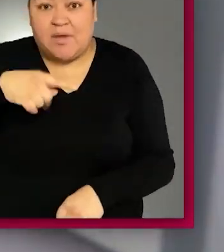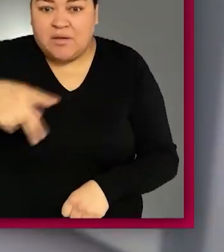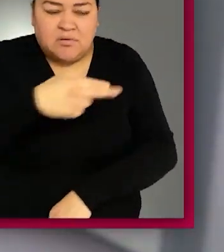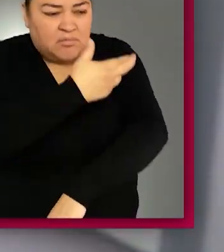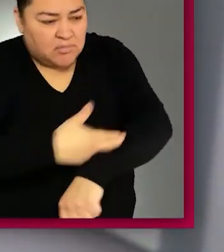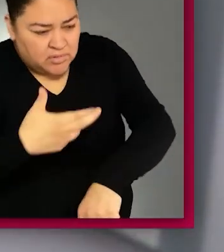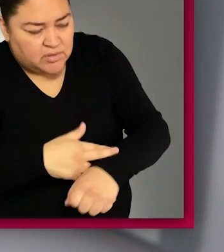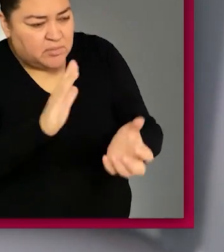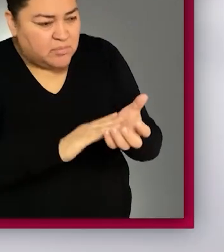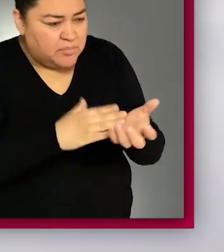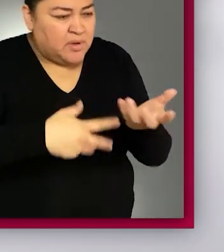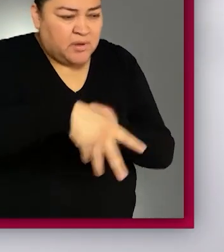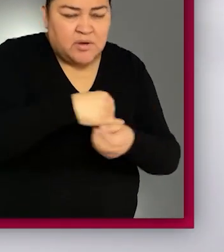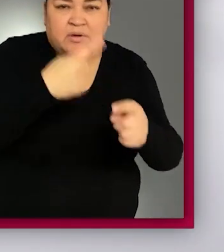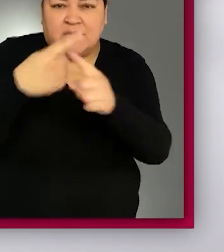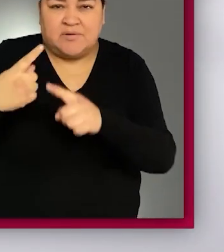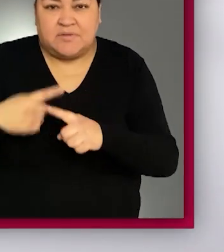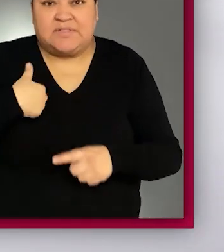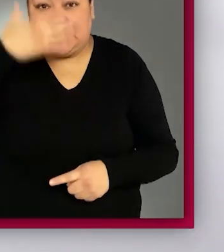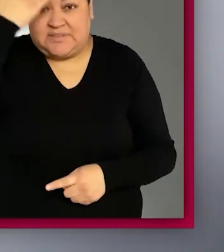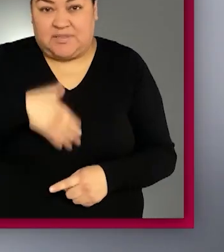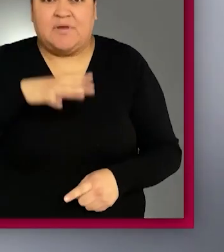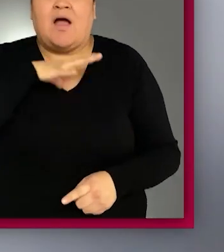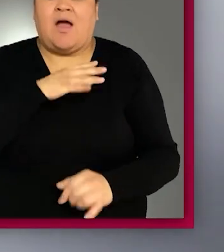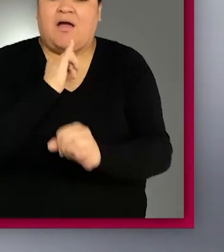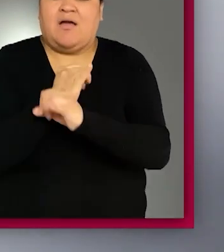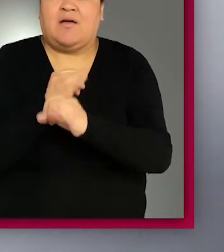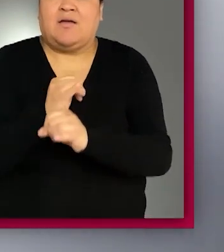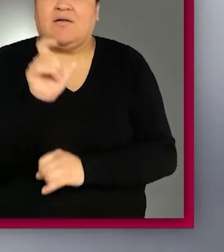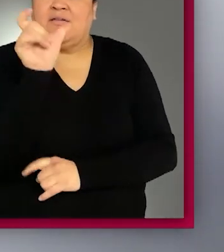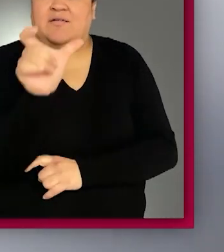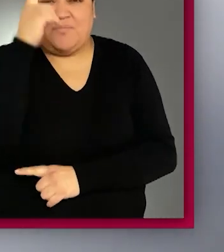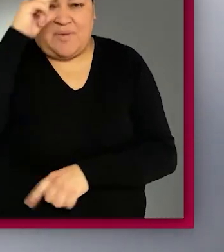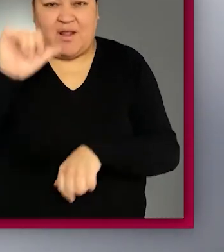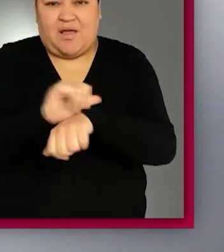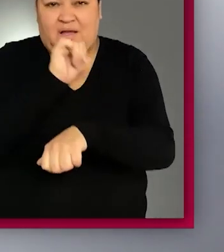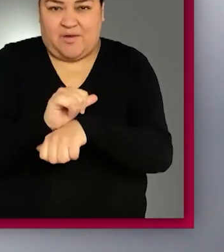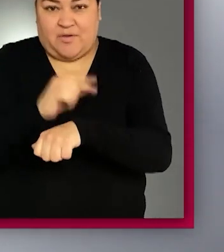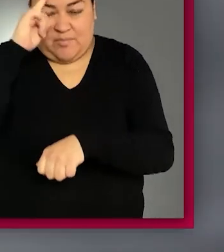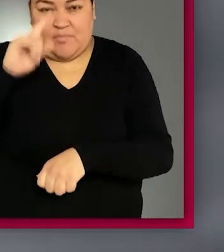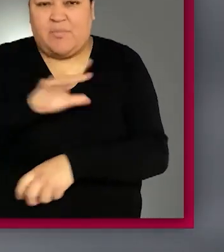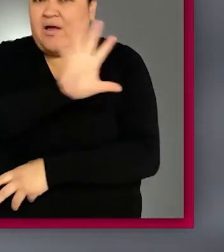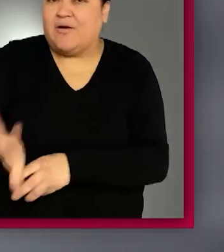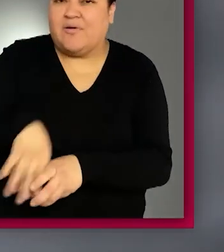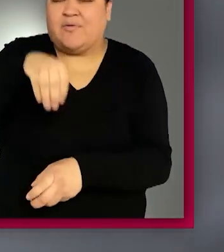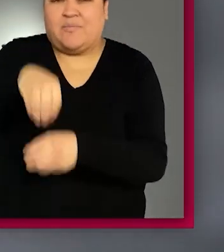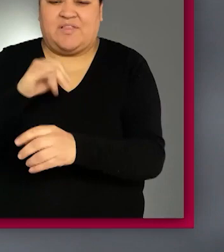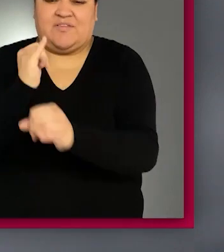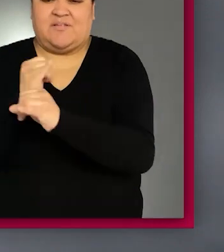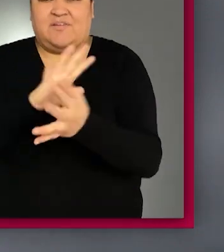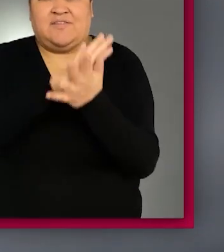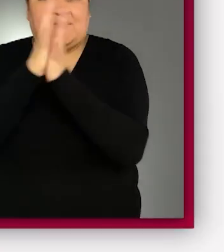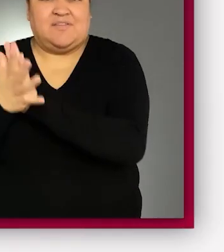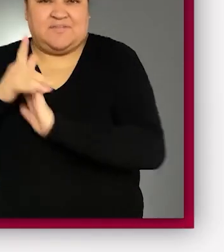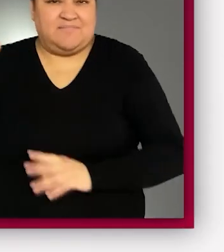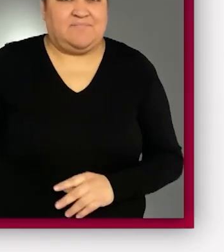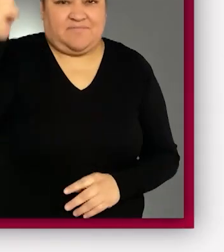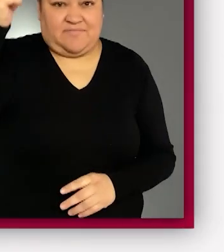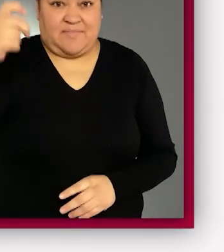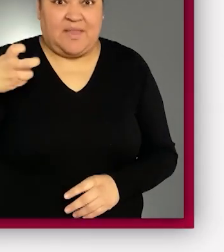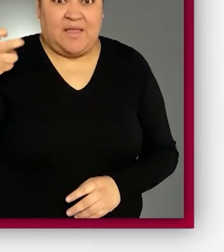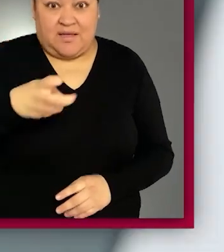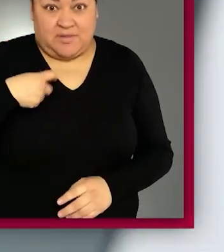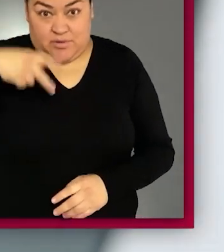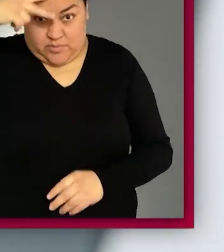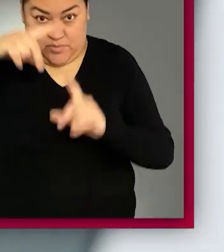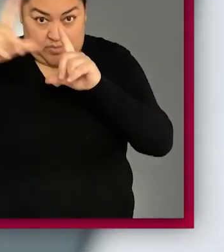de los ciudadanos. A fin de facilitar la gestión de trámites, pusimos en marcha las licencias digitales de conducir. Por la transformación